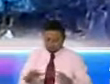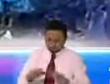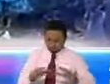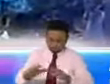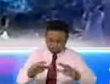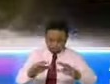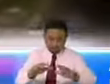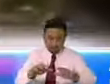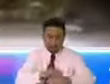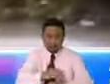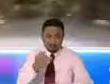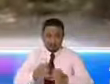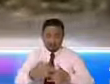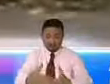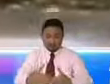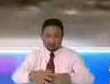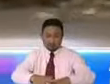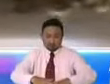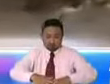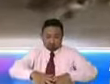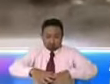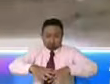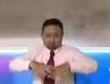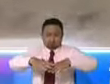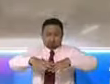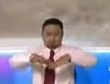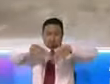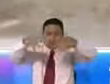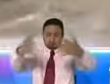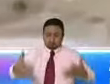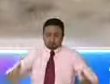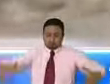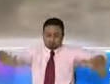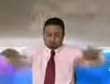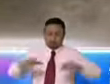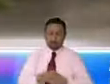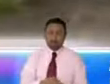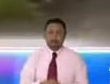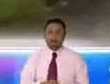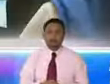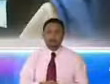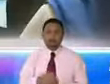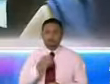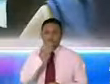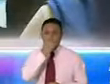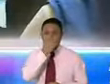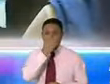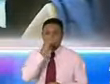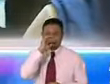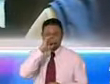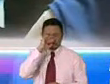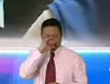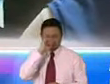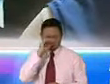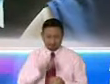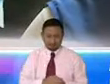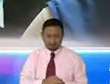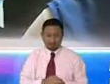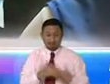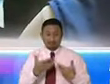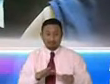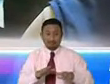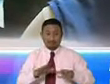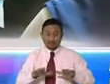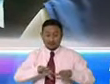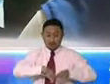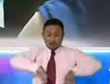el taponamiento del colector de la zona, provocando que el nivel del río crezca. Entienda que las quebradas son lechos naturales por donde